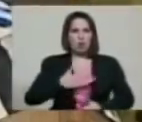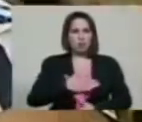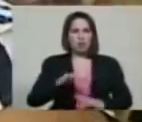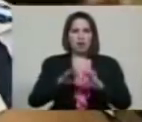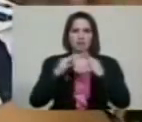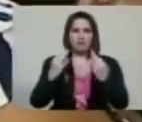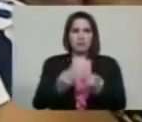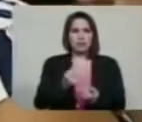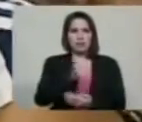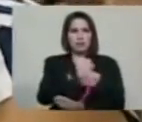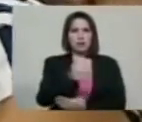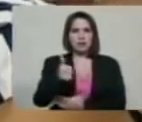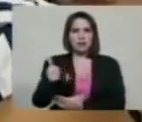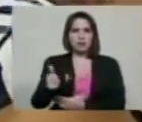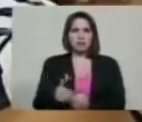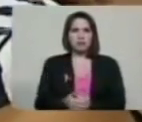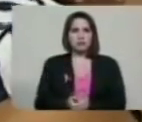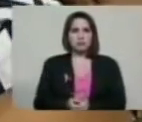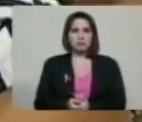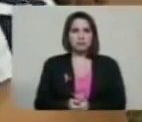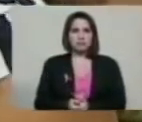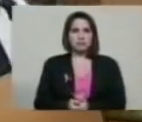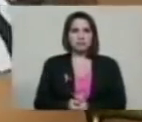de cada uno de ellos.